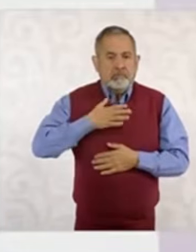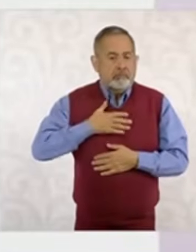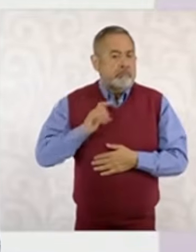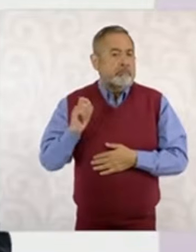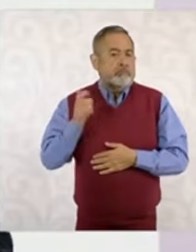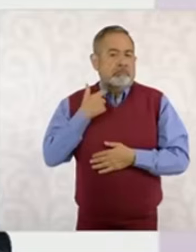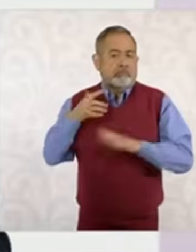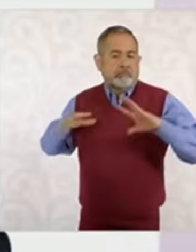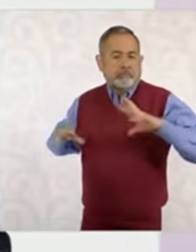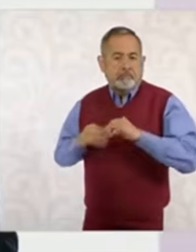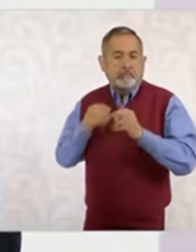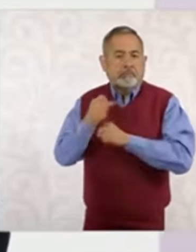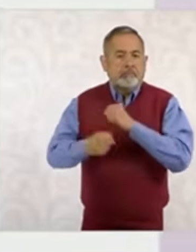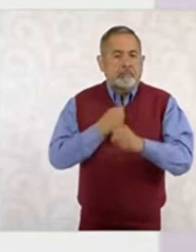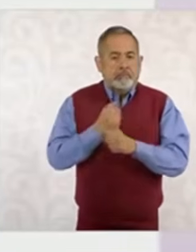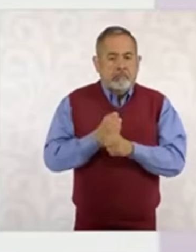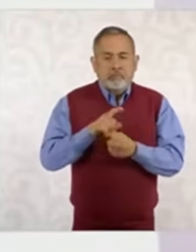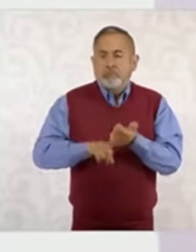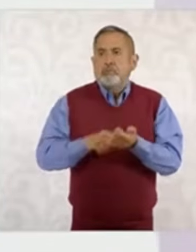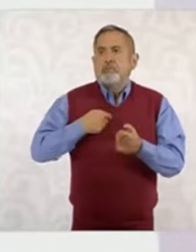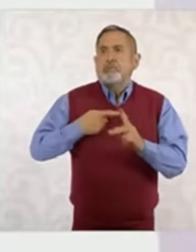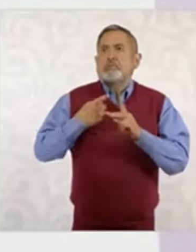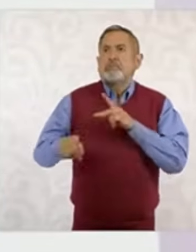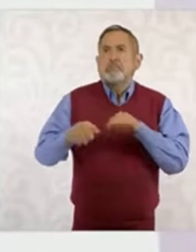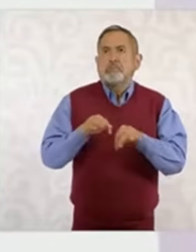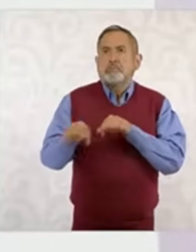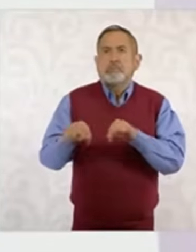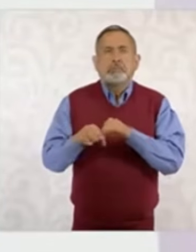antigüedad. Yo empecé a trabajar